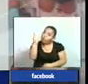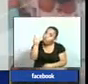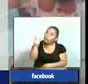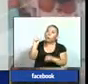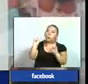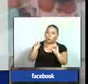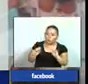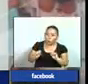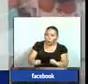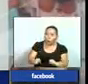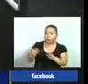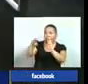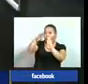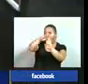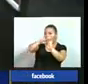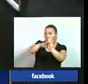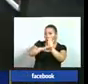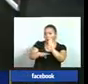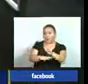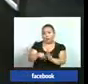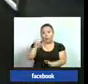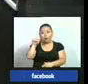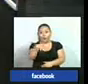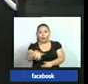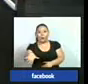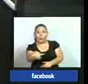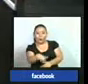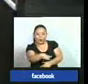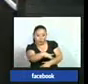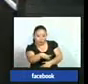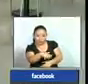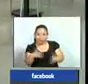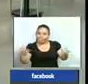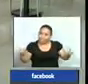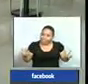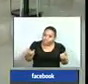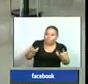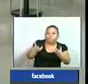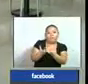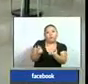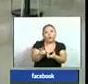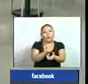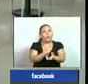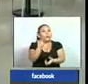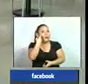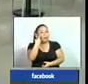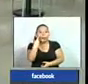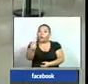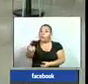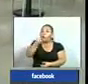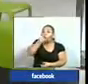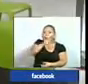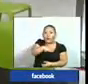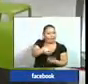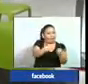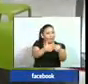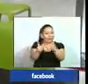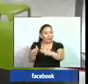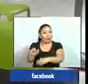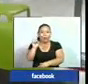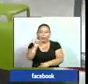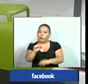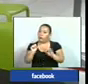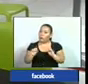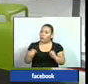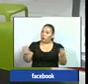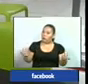cumplan con las disposiciones. Una de las áreas en donde se concentra la mayor cantidad de personas es la comida, en donde se ha reducido